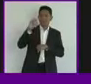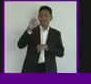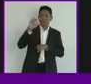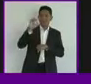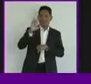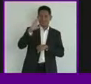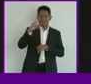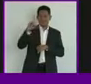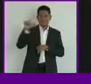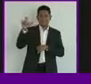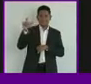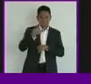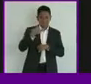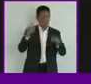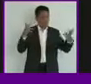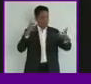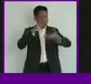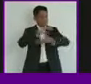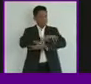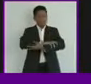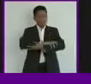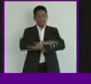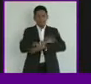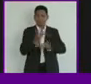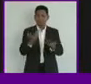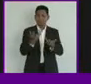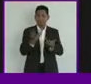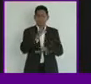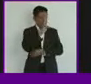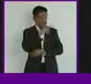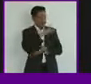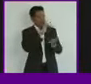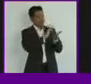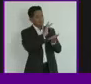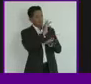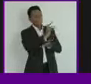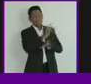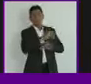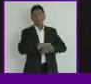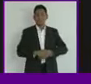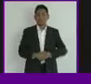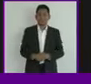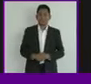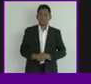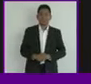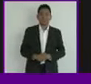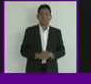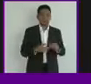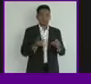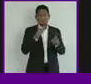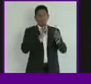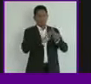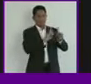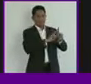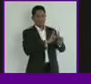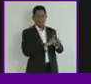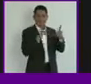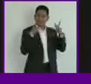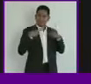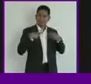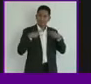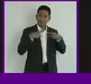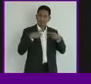México, SECTEI concretamente, y por eso quisiera agradecer yo a las siguientes autoridades, desde luego al senador José Alfredo Botello, a la doctora Rosaura Ruiz